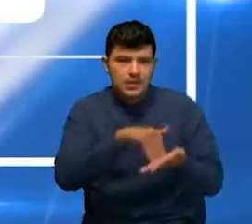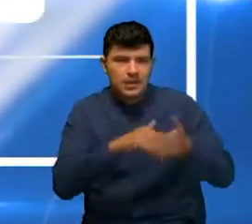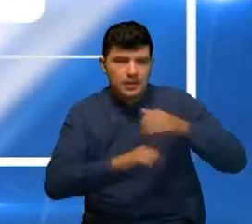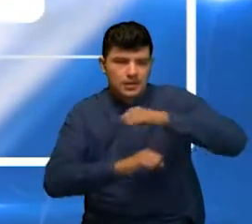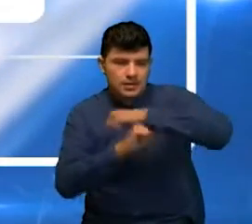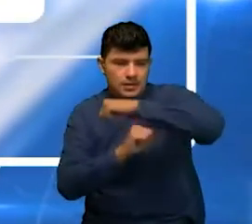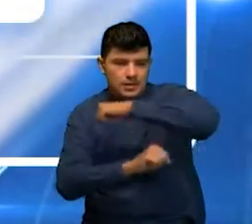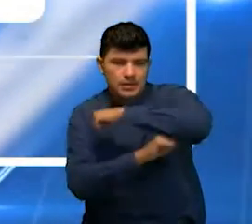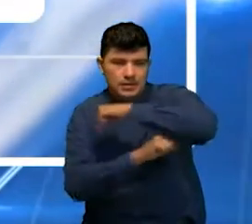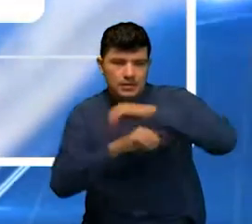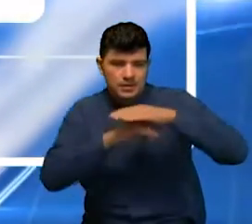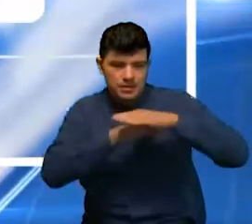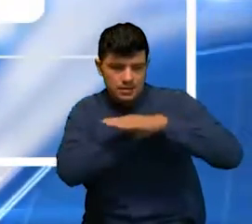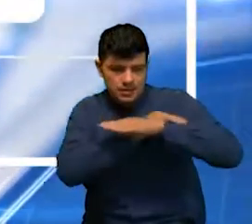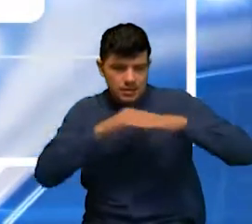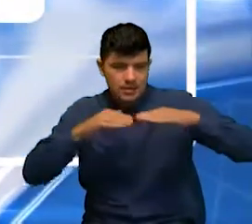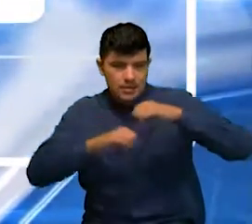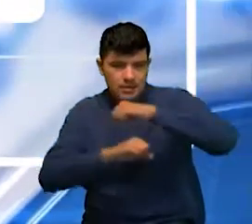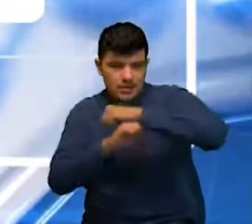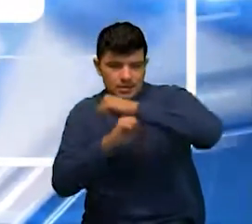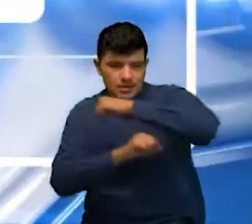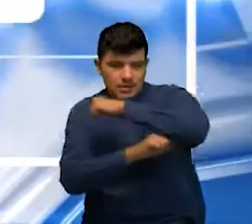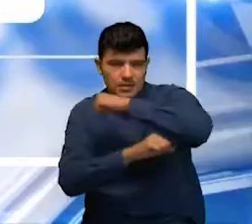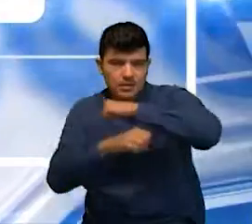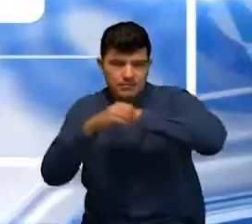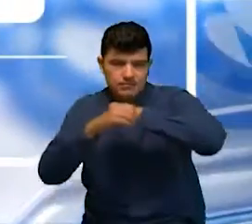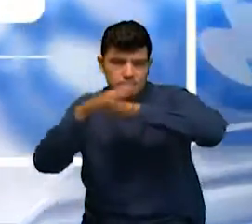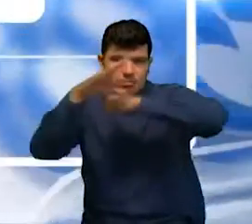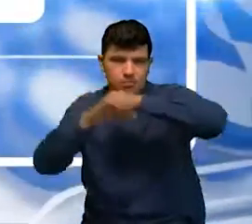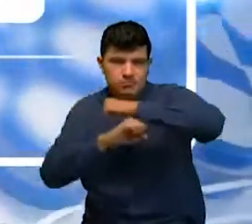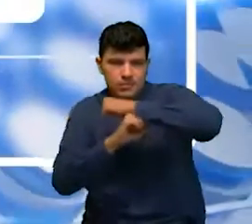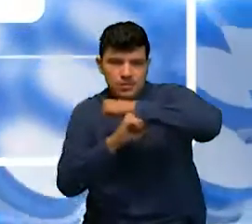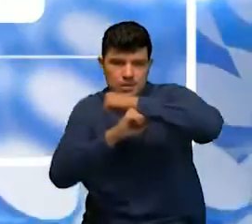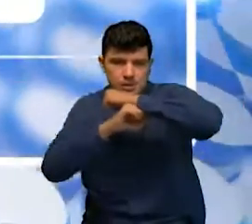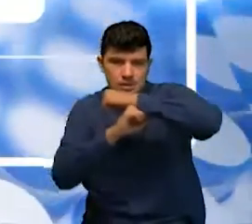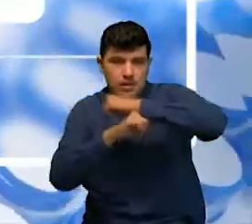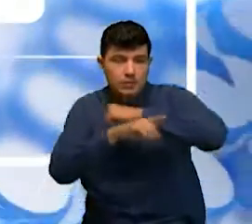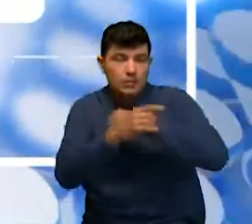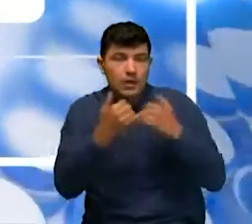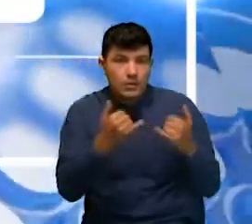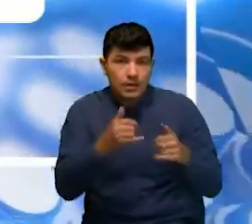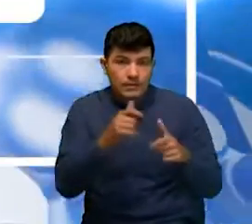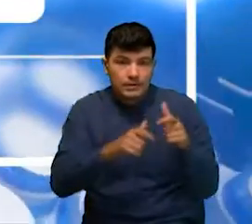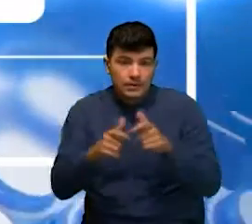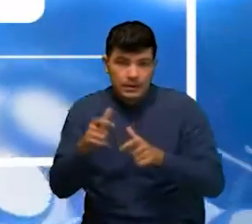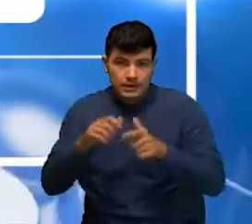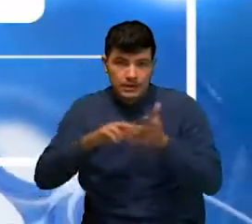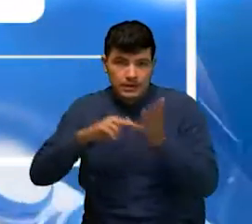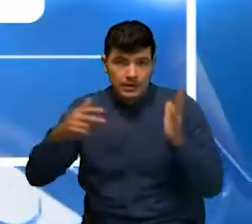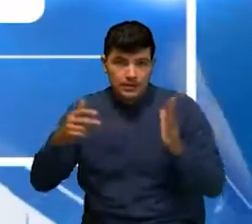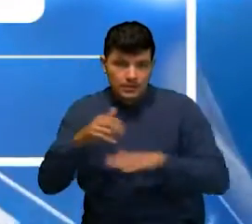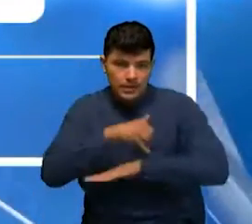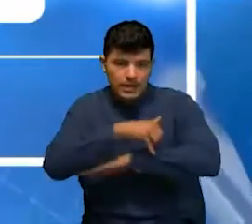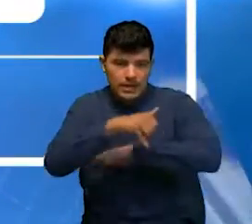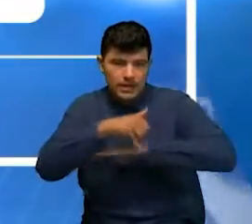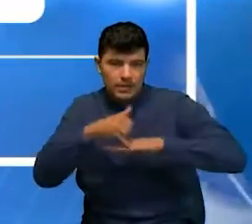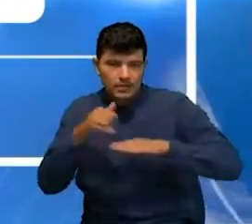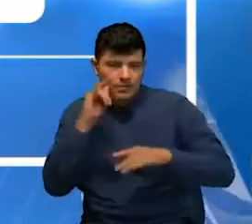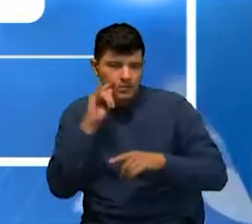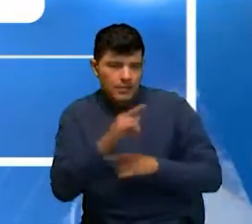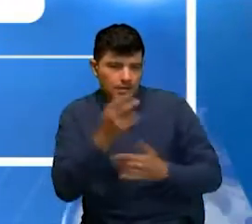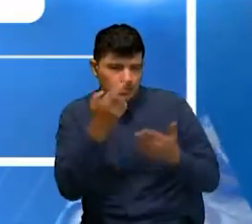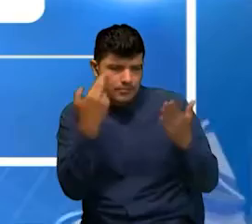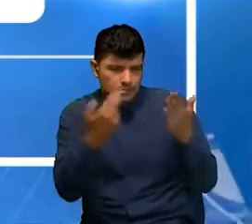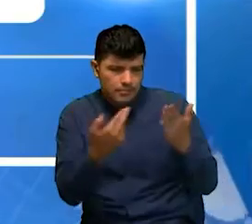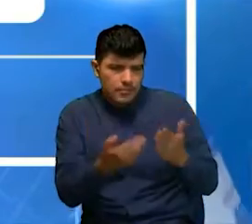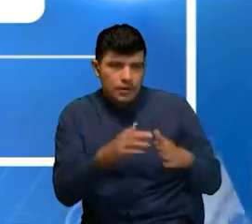la losa y en las vigas del puente, que en estos momentos personal técnico del INVIA se encuentran realizando la